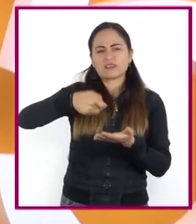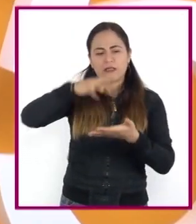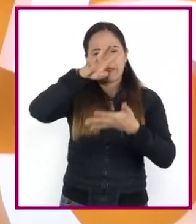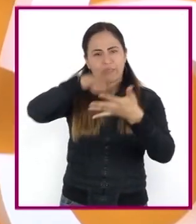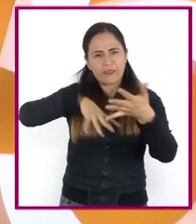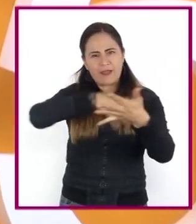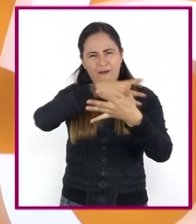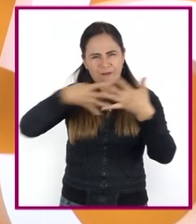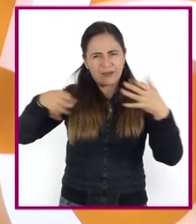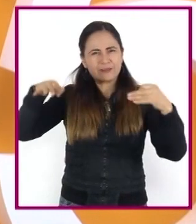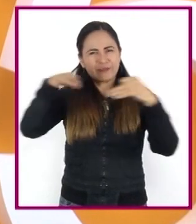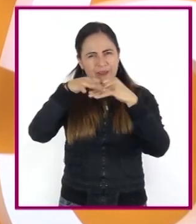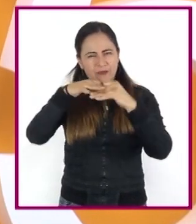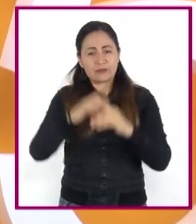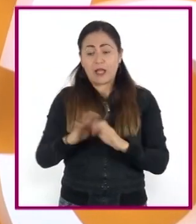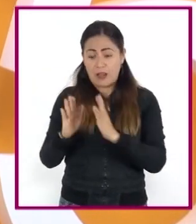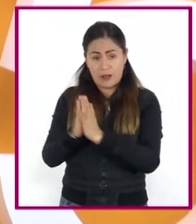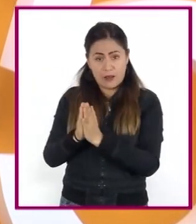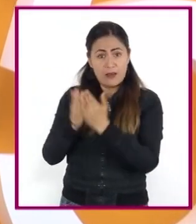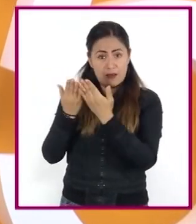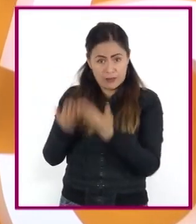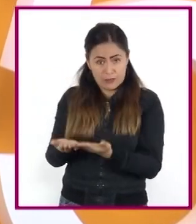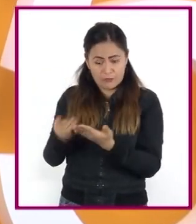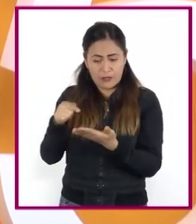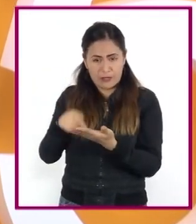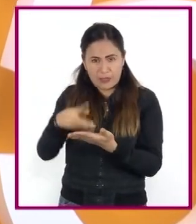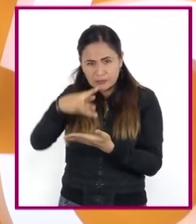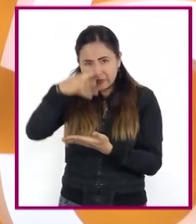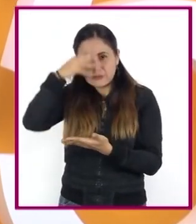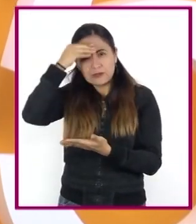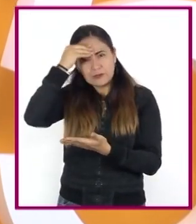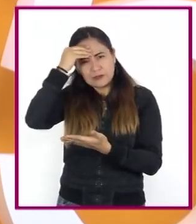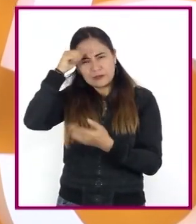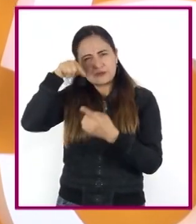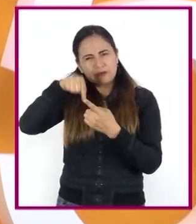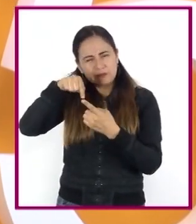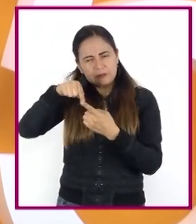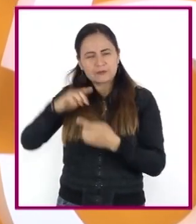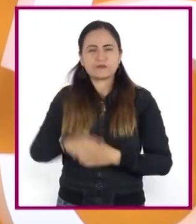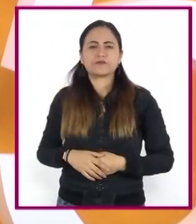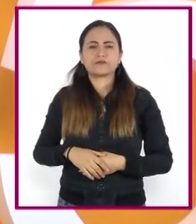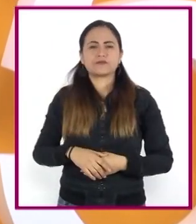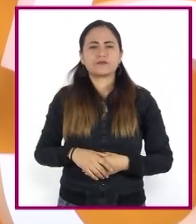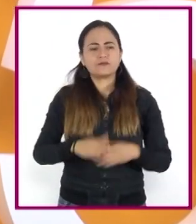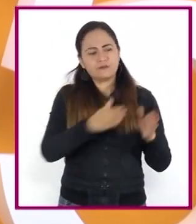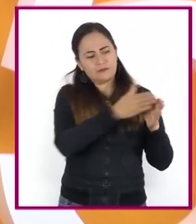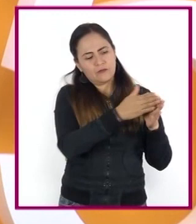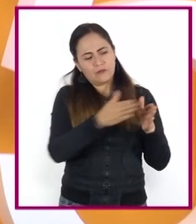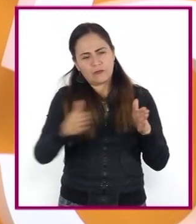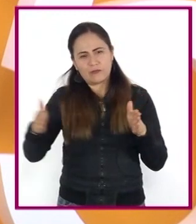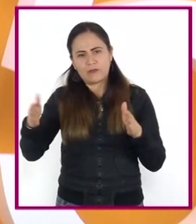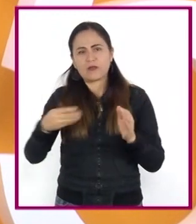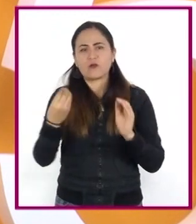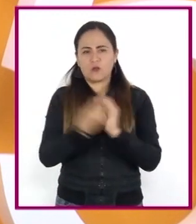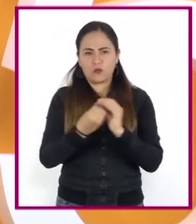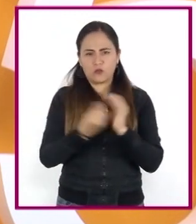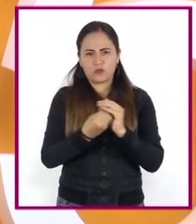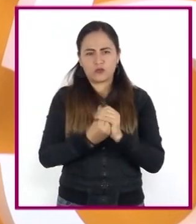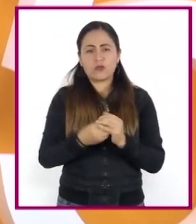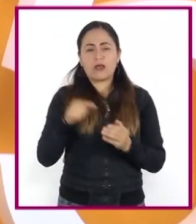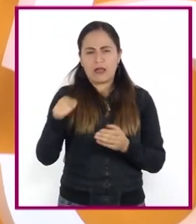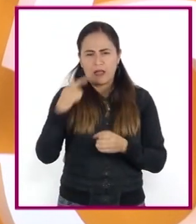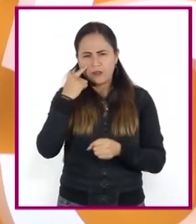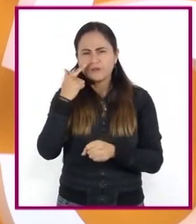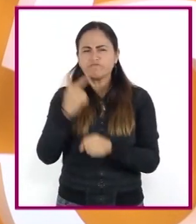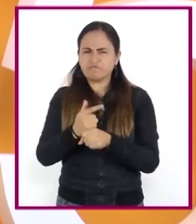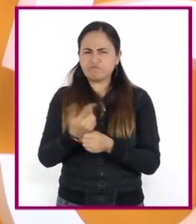En su libro de texto pueden buscar el aprendizaje esperado que hemos desarrollado durante esta sesión. En él